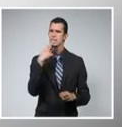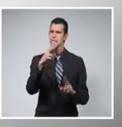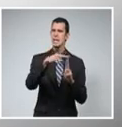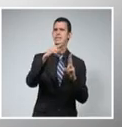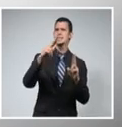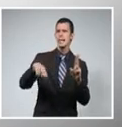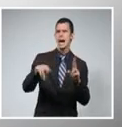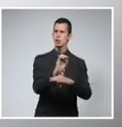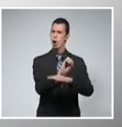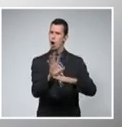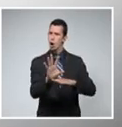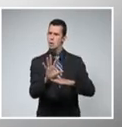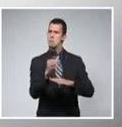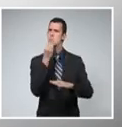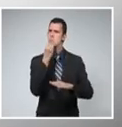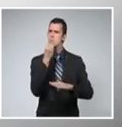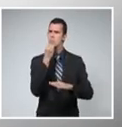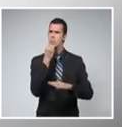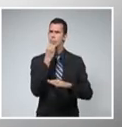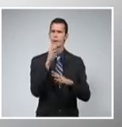37, cantar.